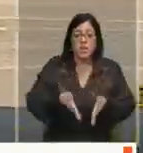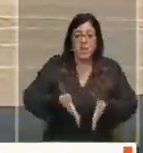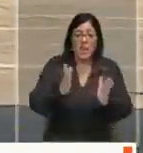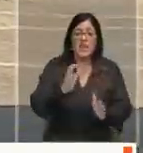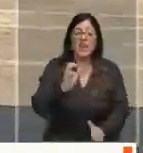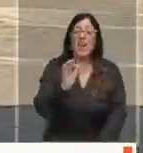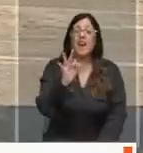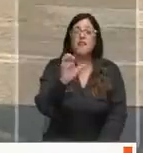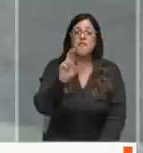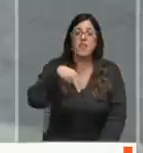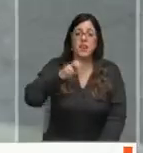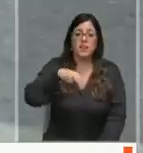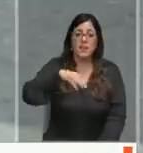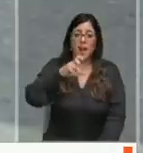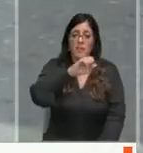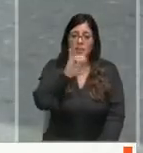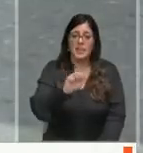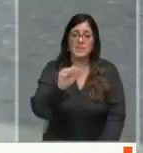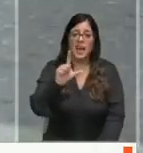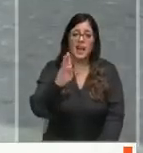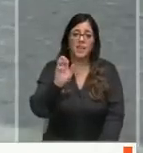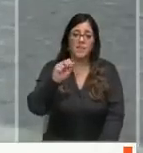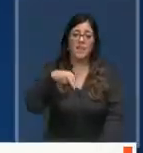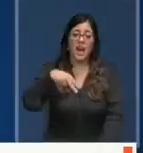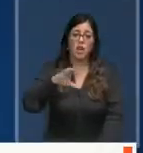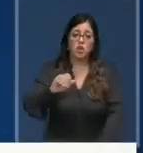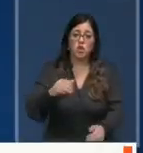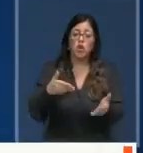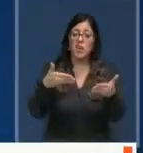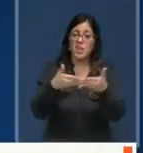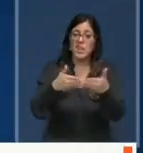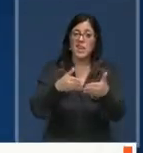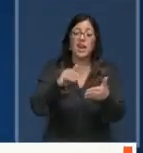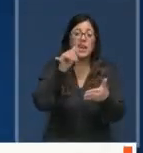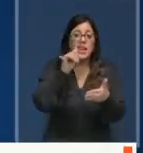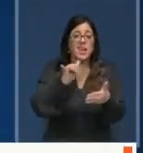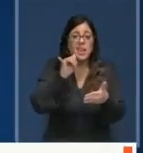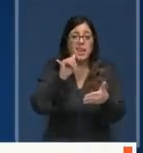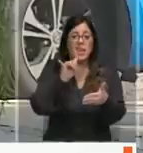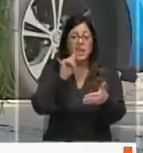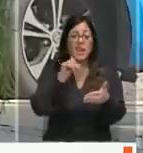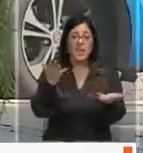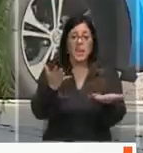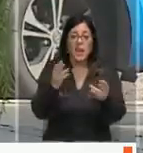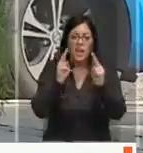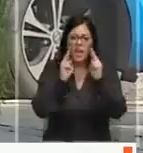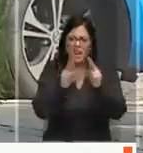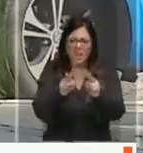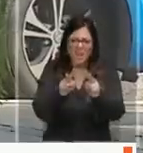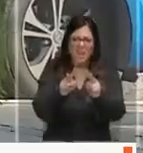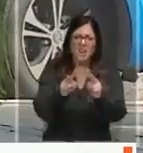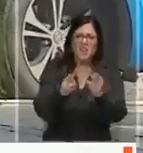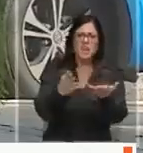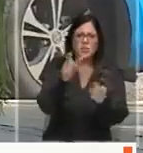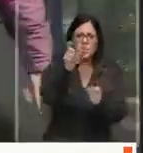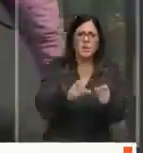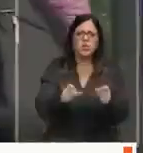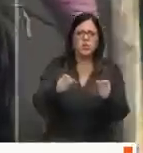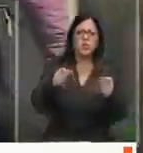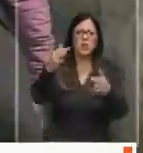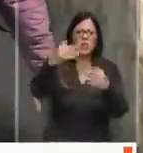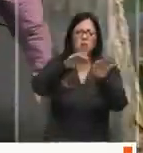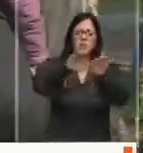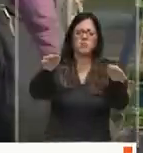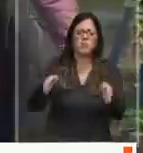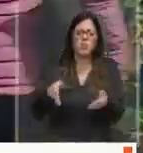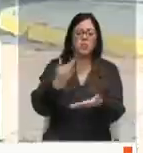con Iquique sintieron al menos 12 disparos. Uno de ellos fue el dueño de un carrito que se instala en el lugar y que le vendió la comida minutos antes de que la